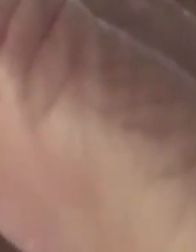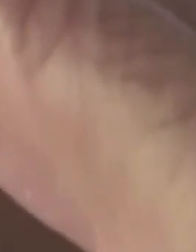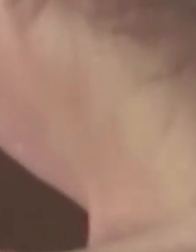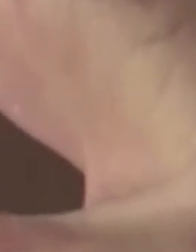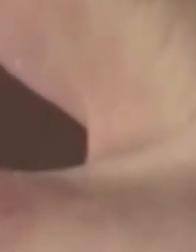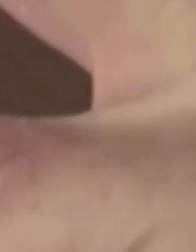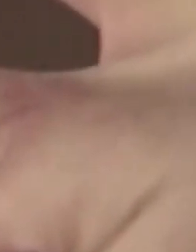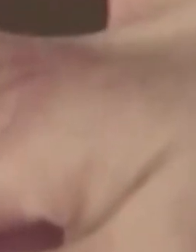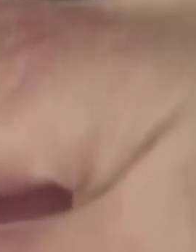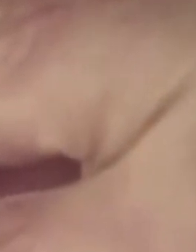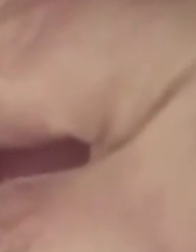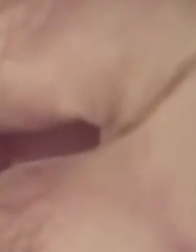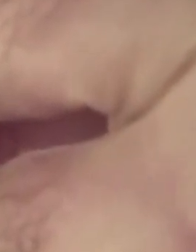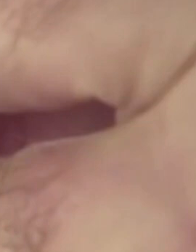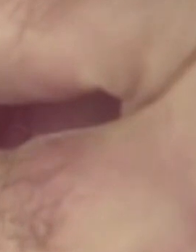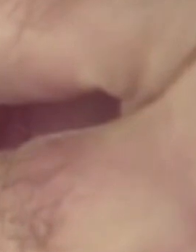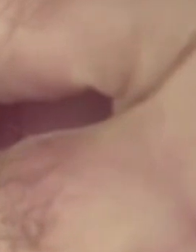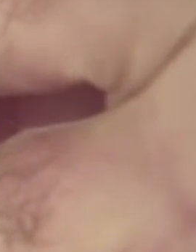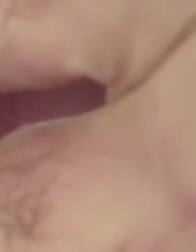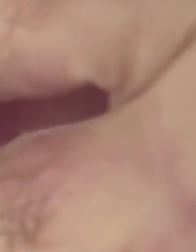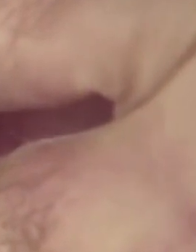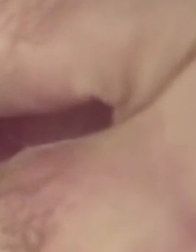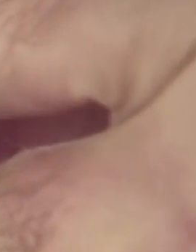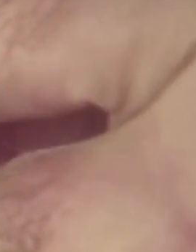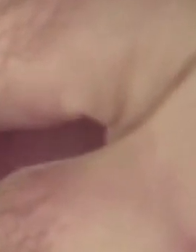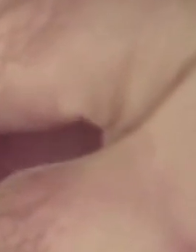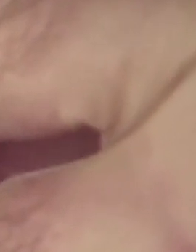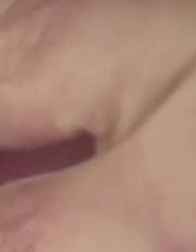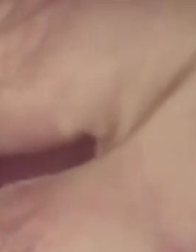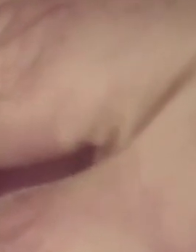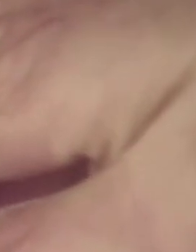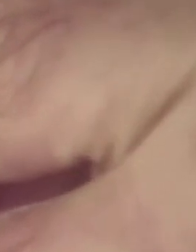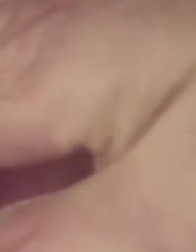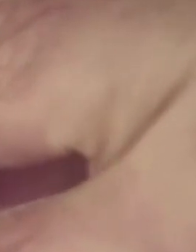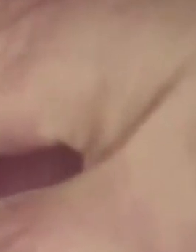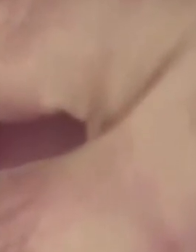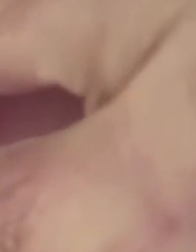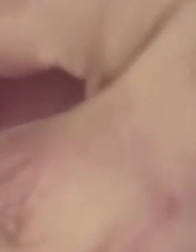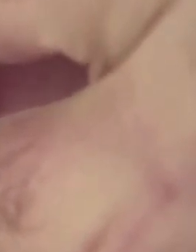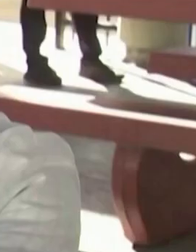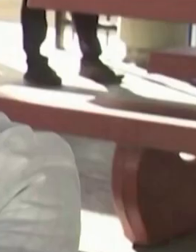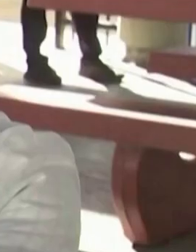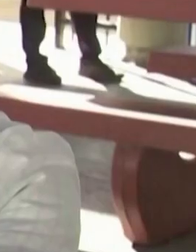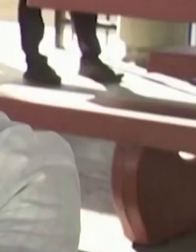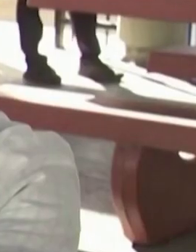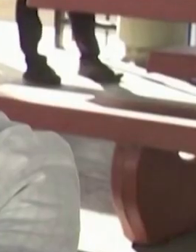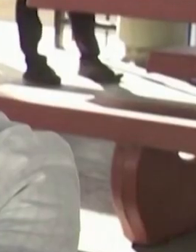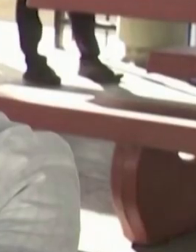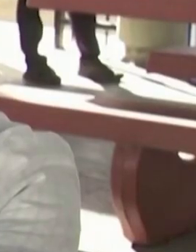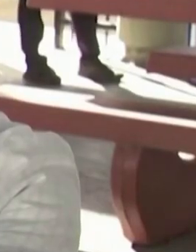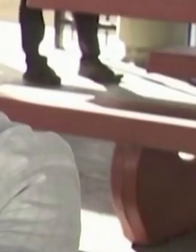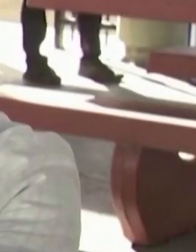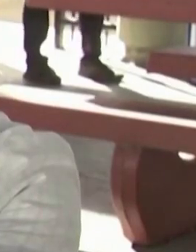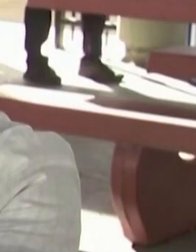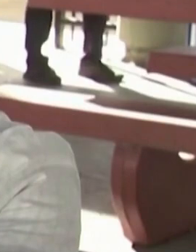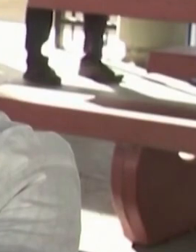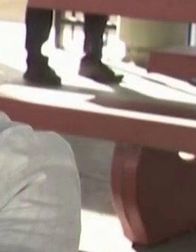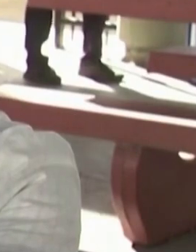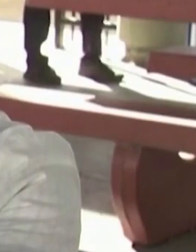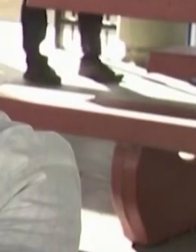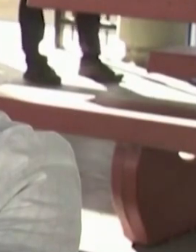20 millones de dosis de vacunas con naciones del mundo adicionales a las más de 60 millones de vacunas ya